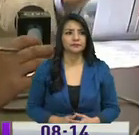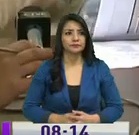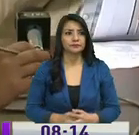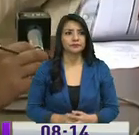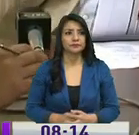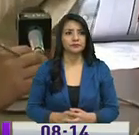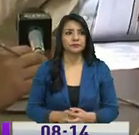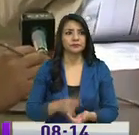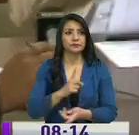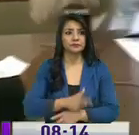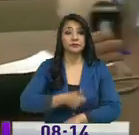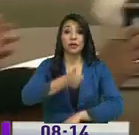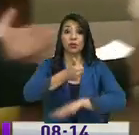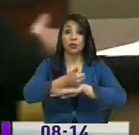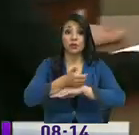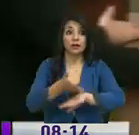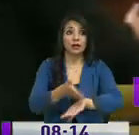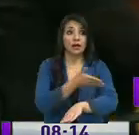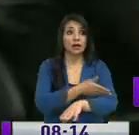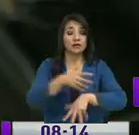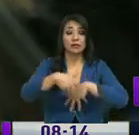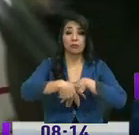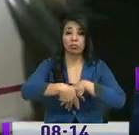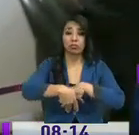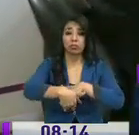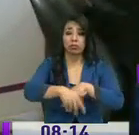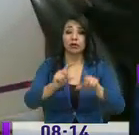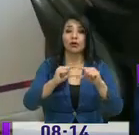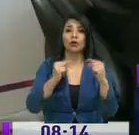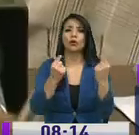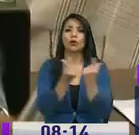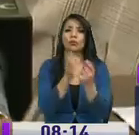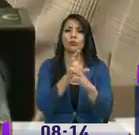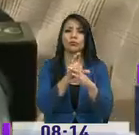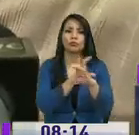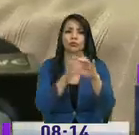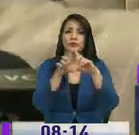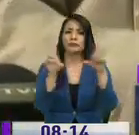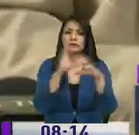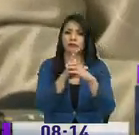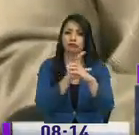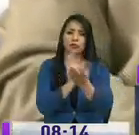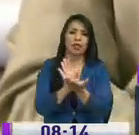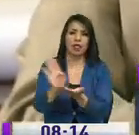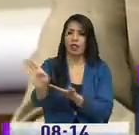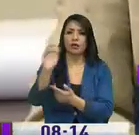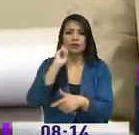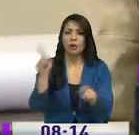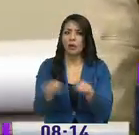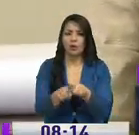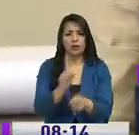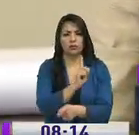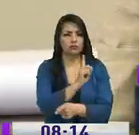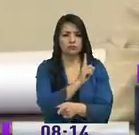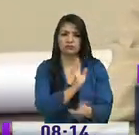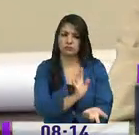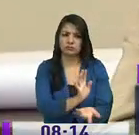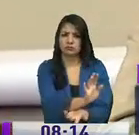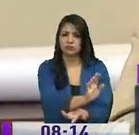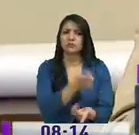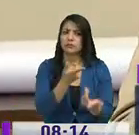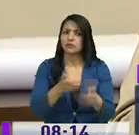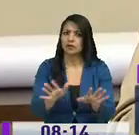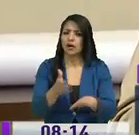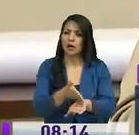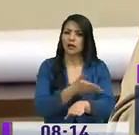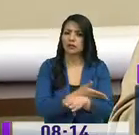autoridades rechazaron las últimas protestas generadas por un grupo de transportistas que al parecer se oponen a estos cambios, argumentando que se han